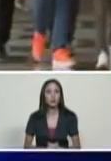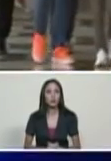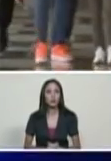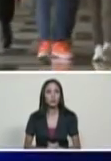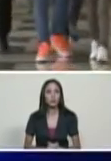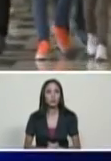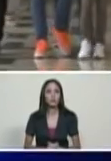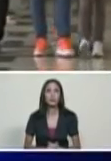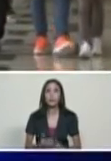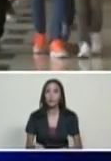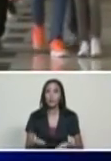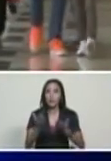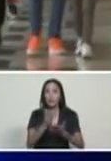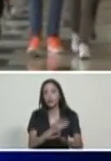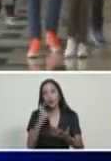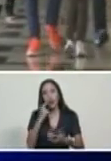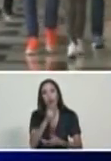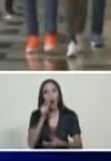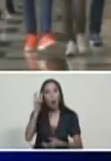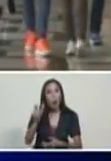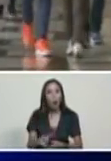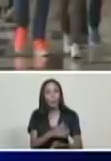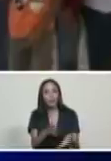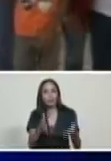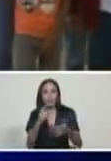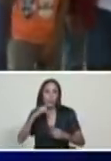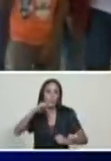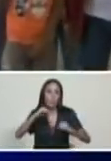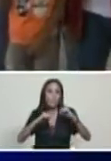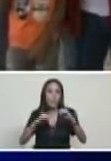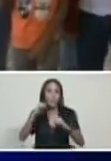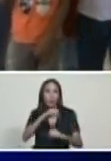campeón mundial de la Federación Internacional de Boxeo.